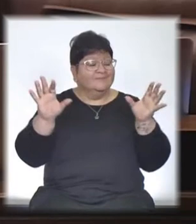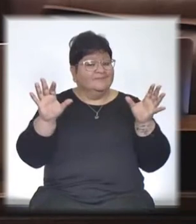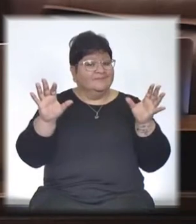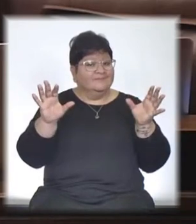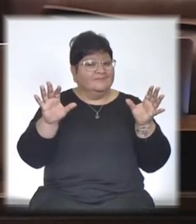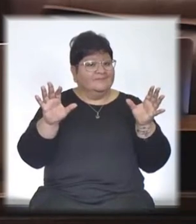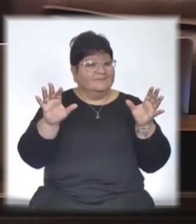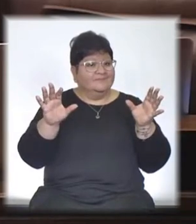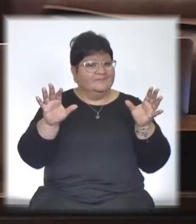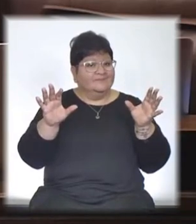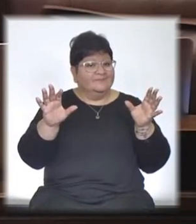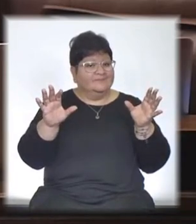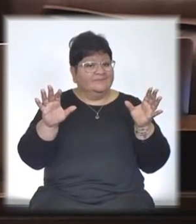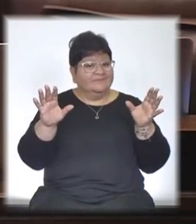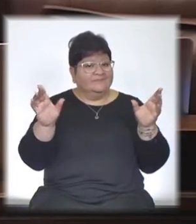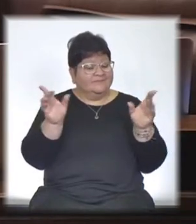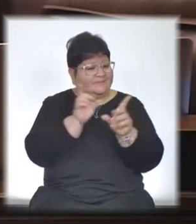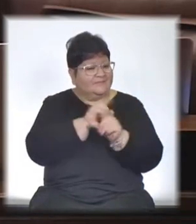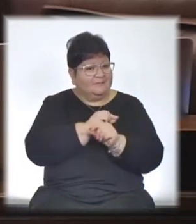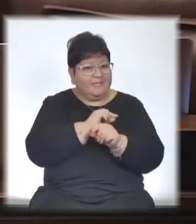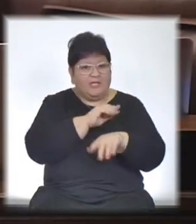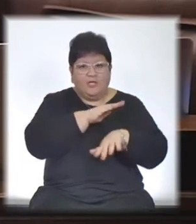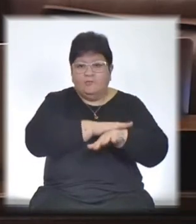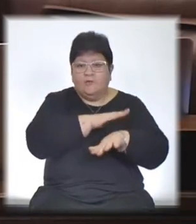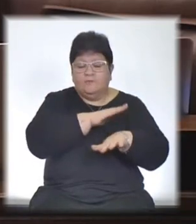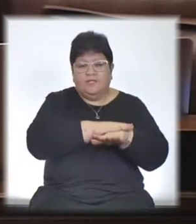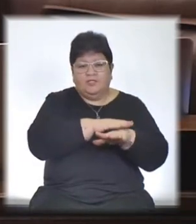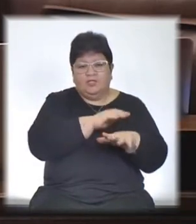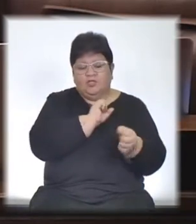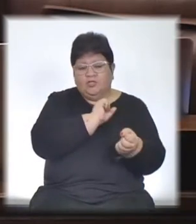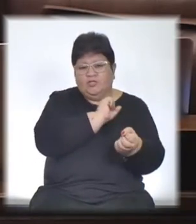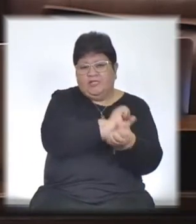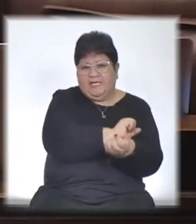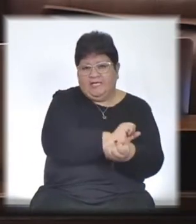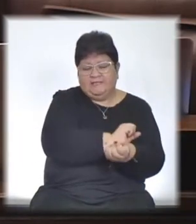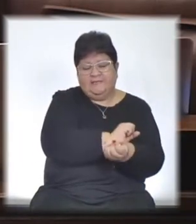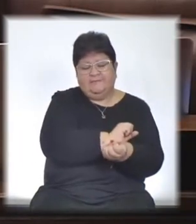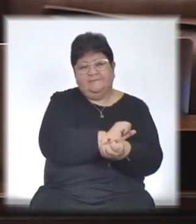Y quiero terminar reflexionando sobre el infierno.